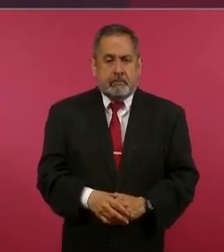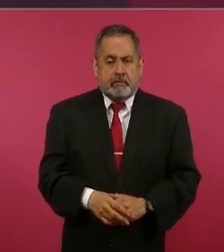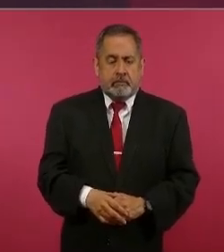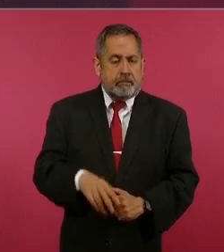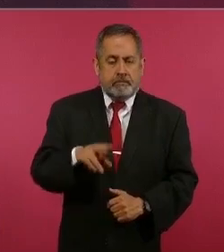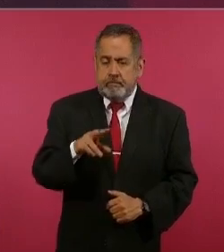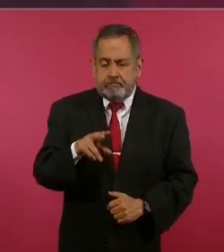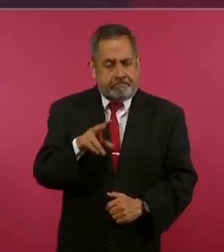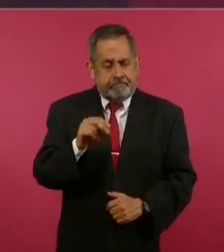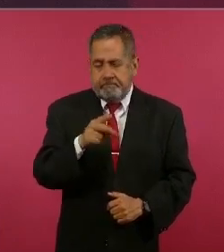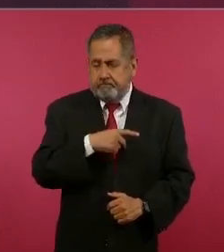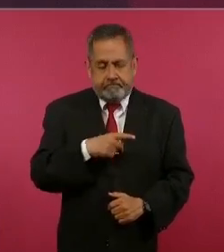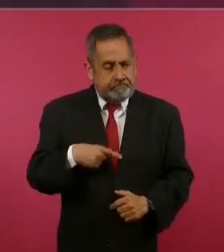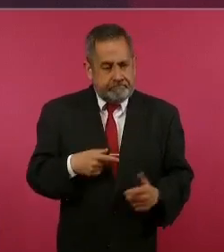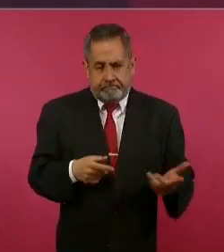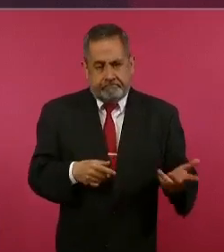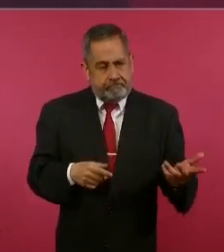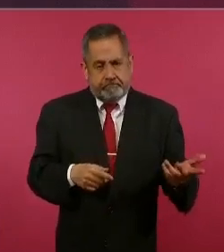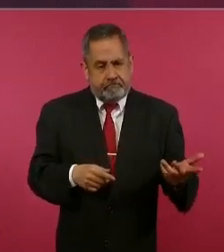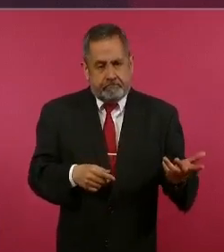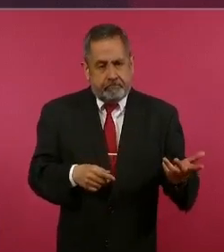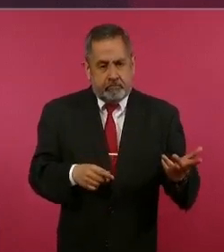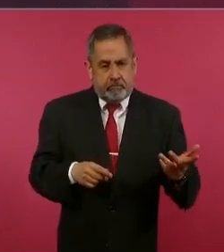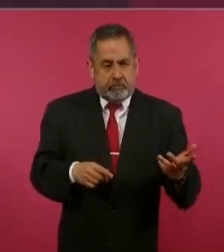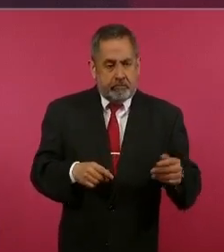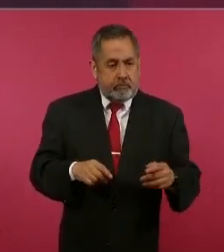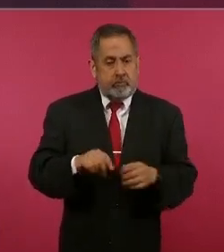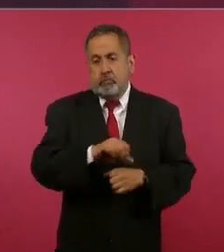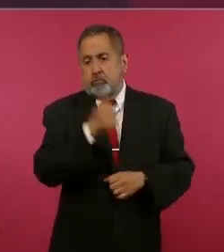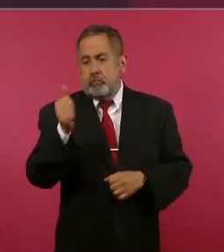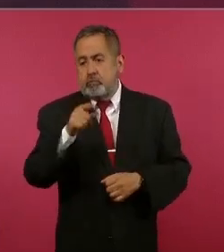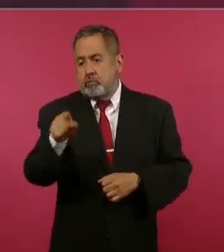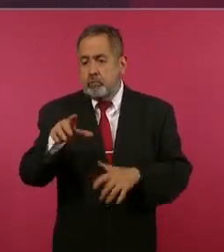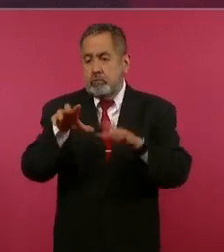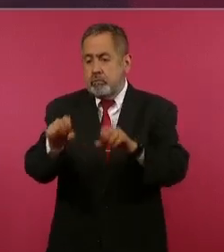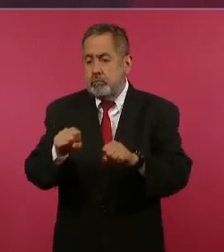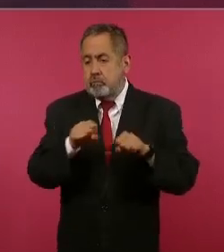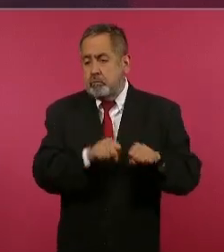cosa que no hacen en